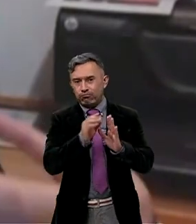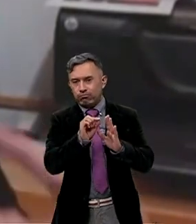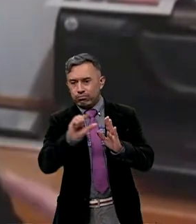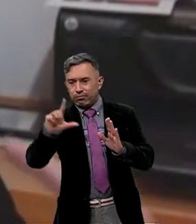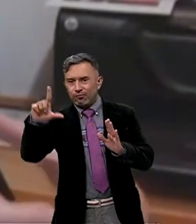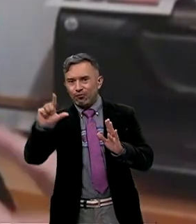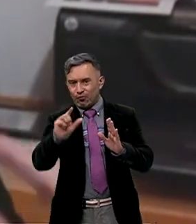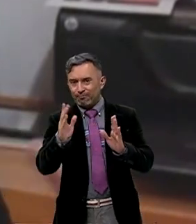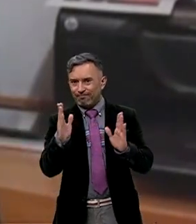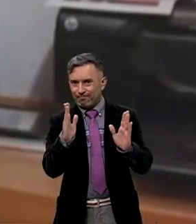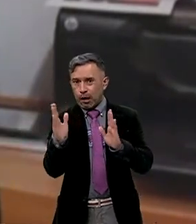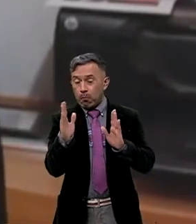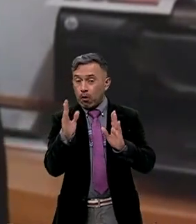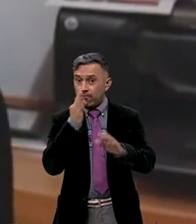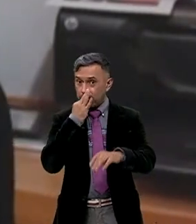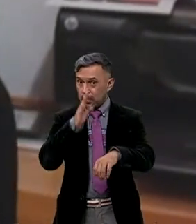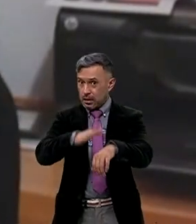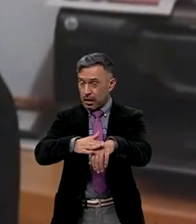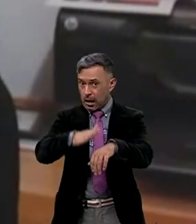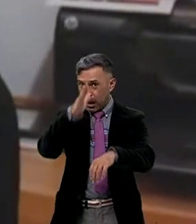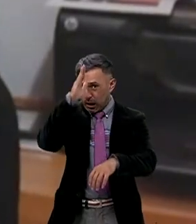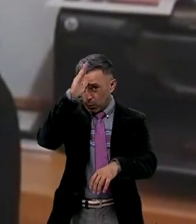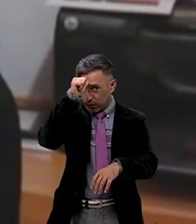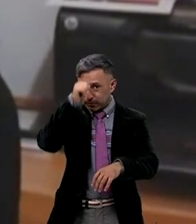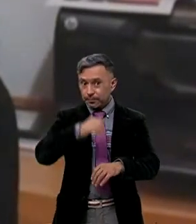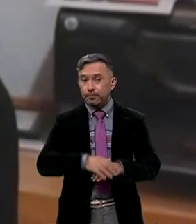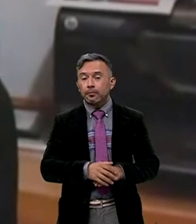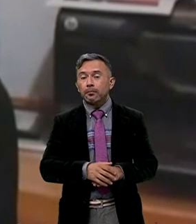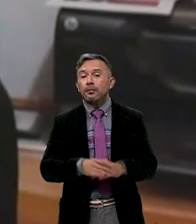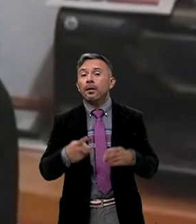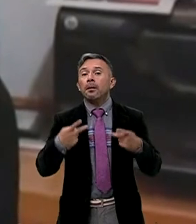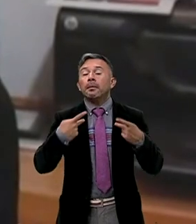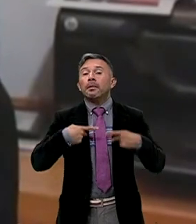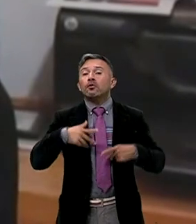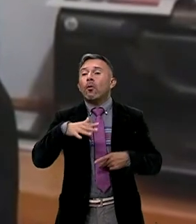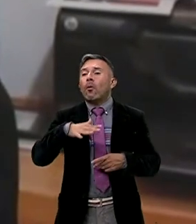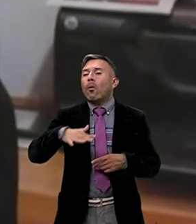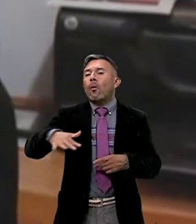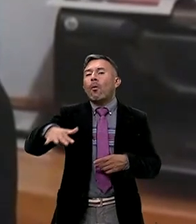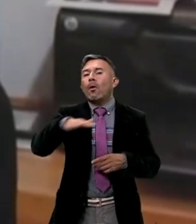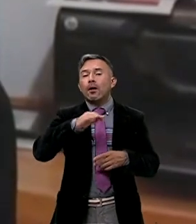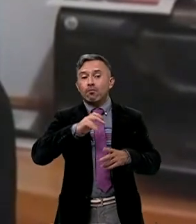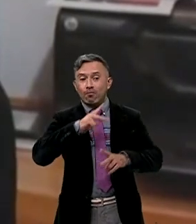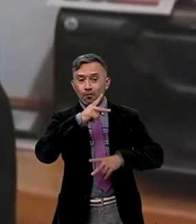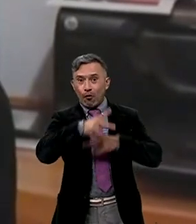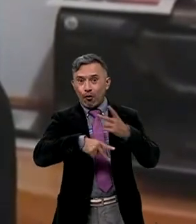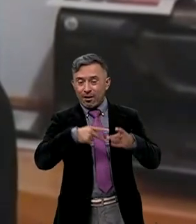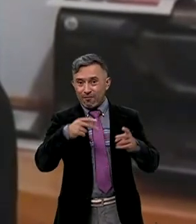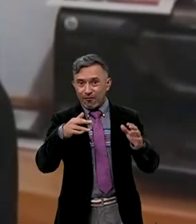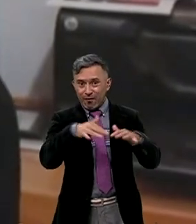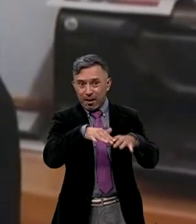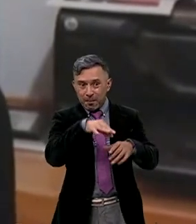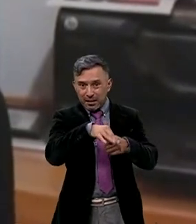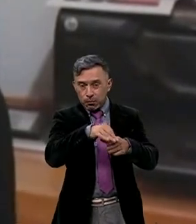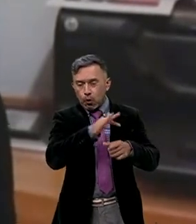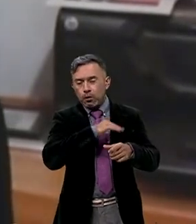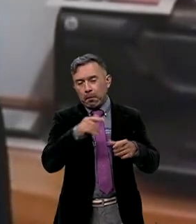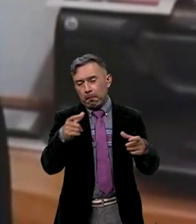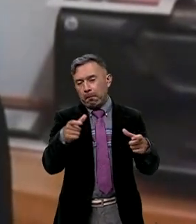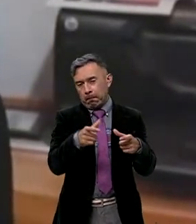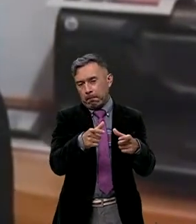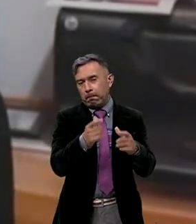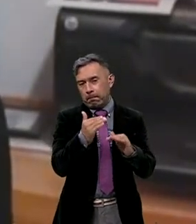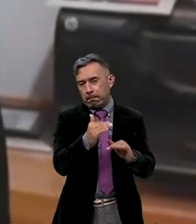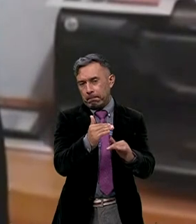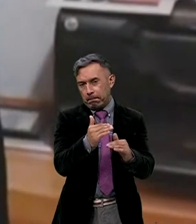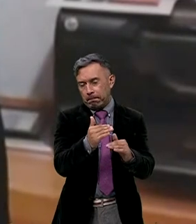recordar que la población que puede participar es muchísimo menor que también hay otra consulta